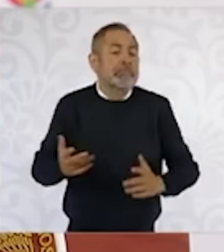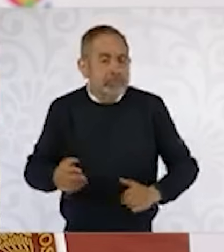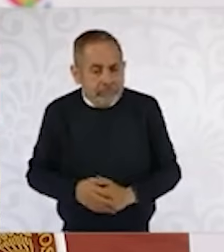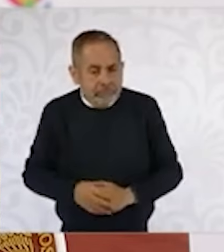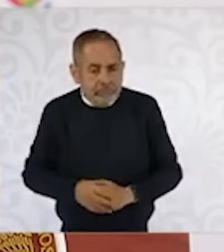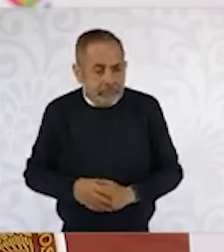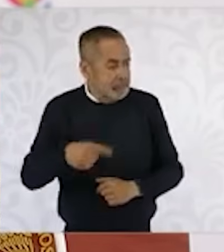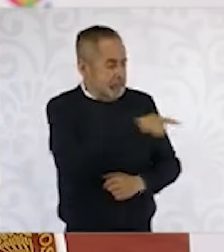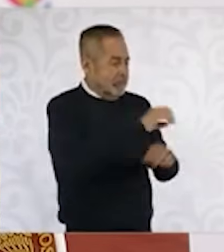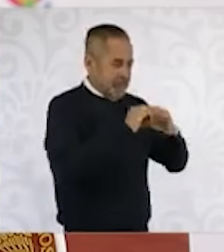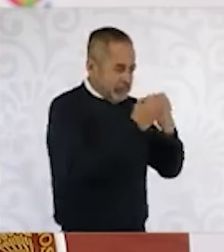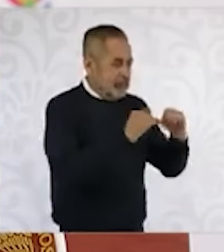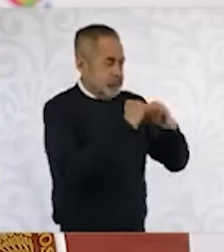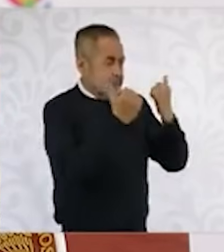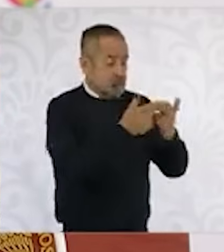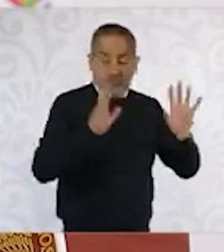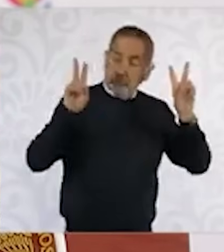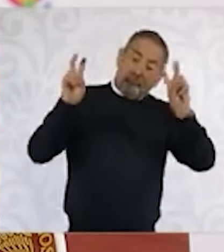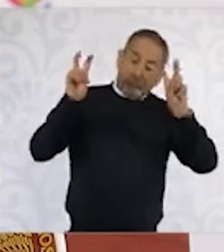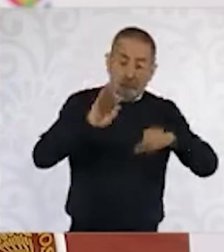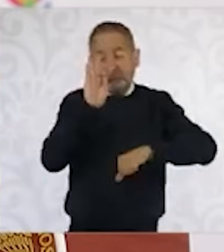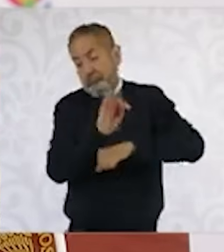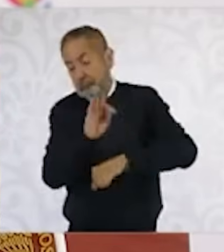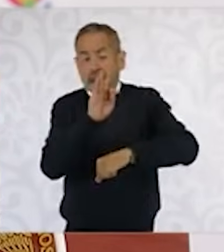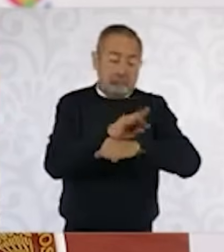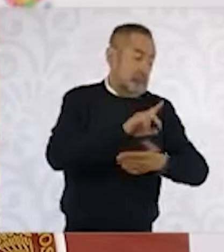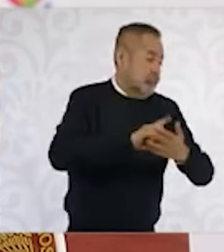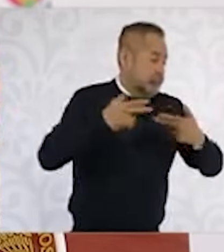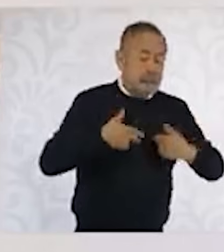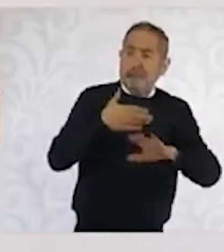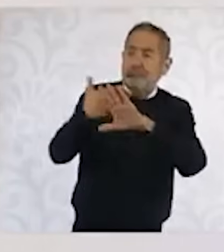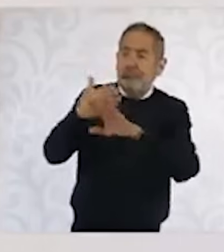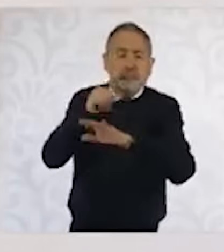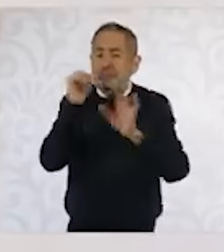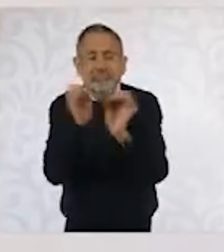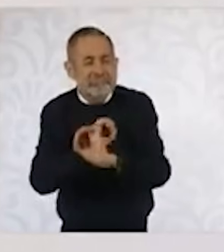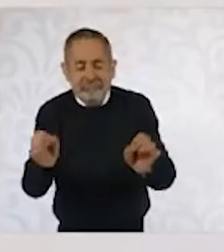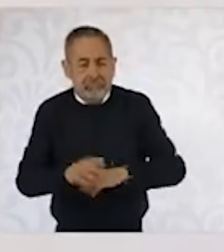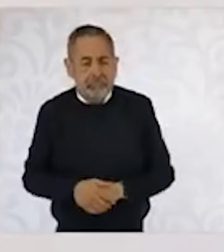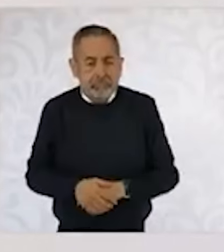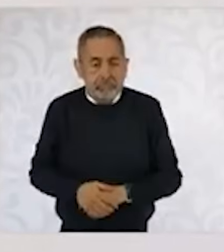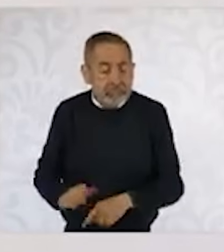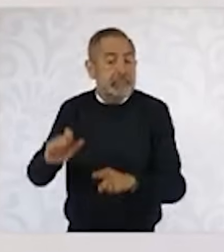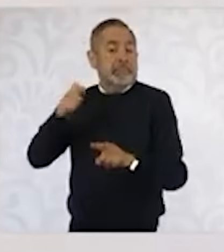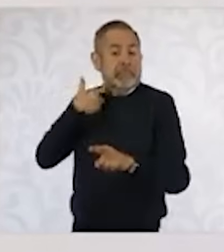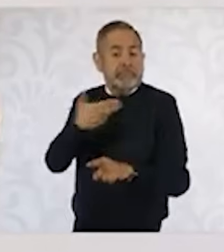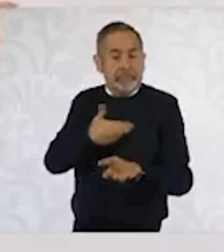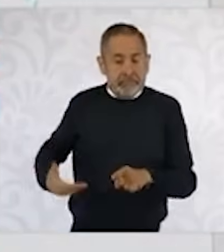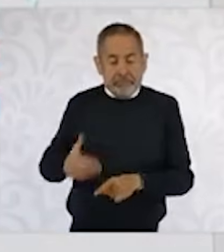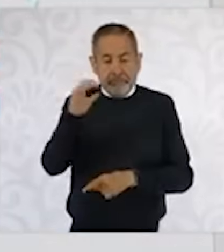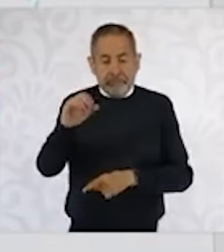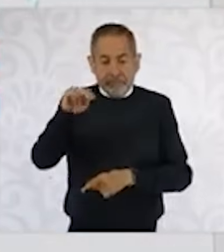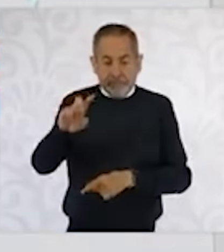Estas organizaciones o estos defensores de los derechos humanos. El anterior presidente de la Comisión de Derechos Humanos